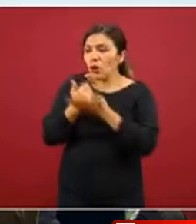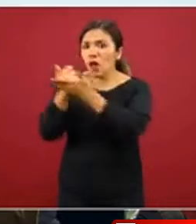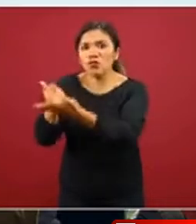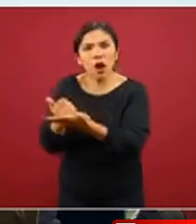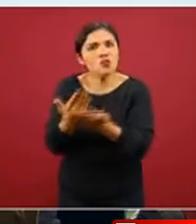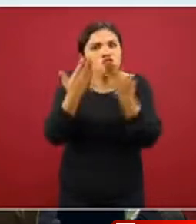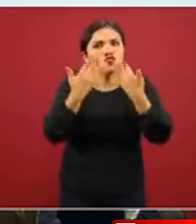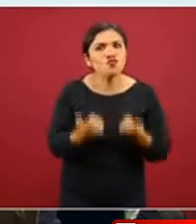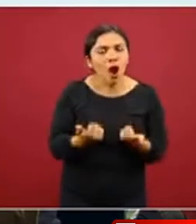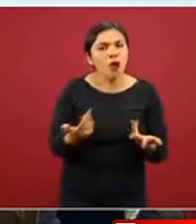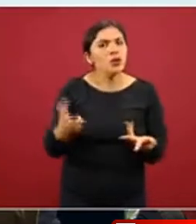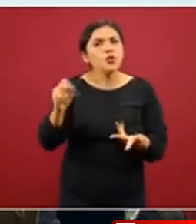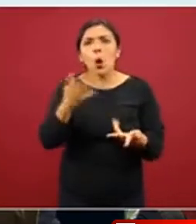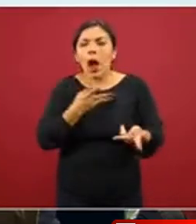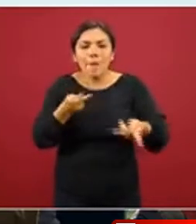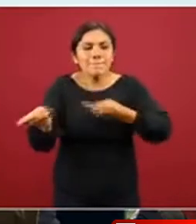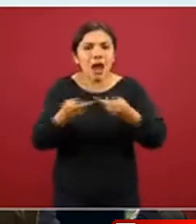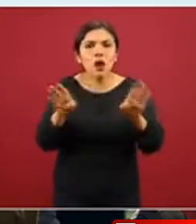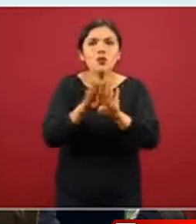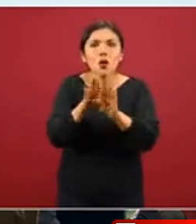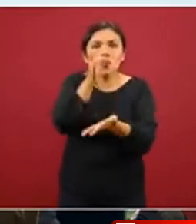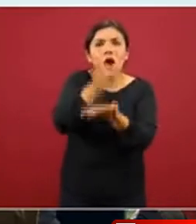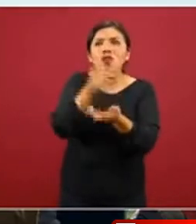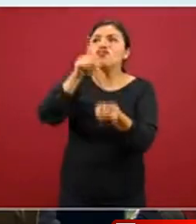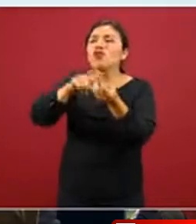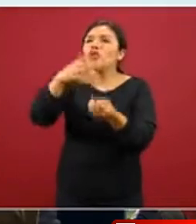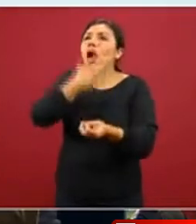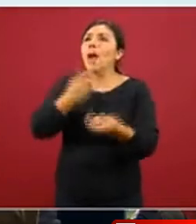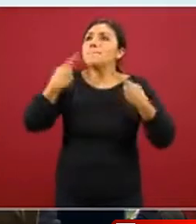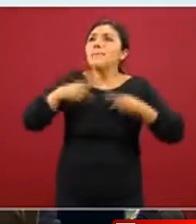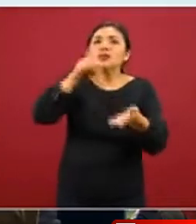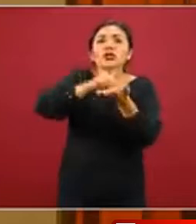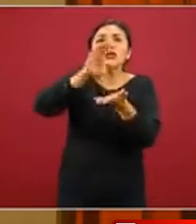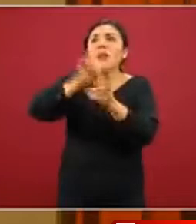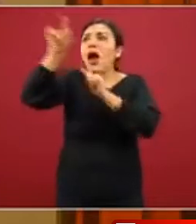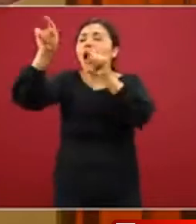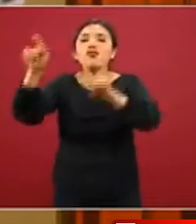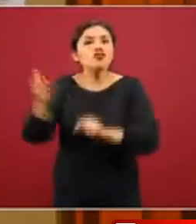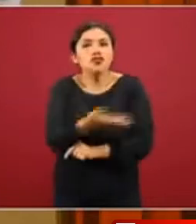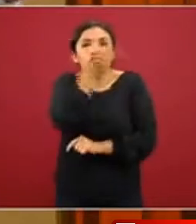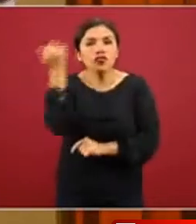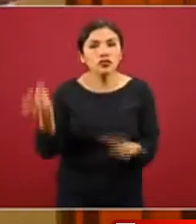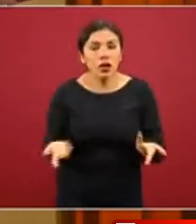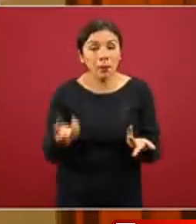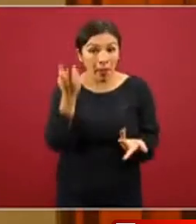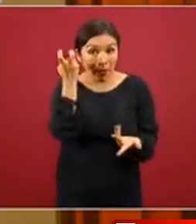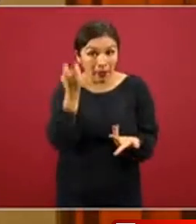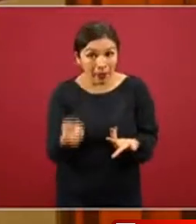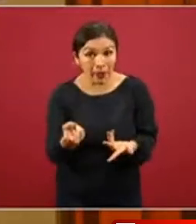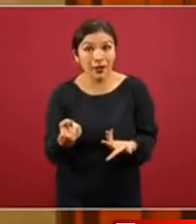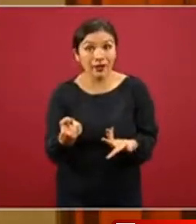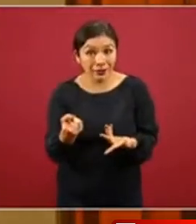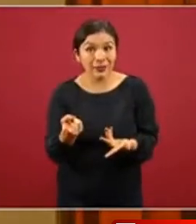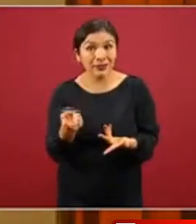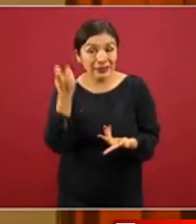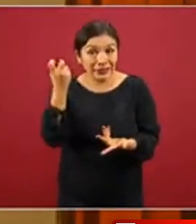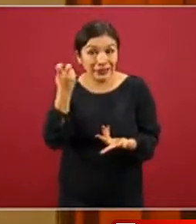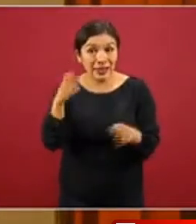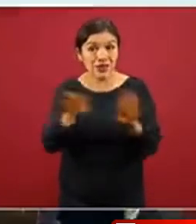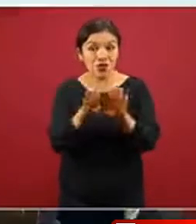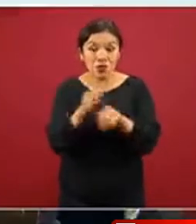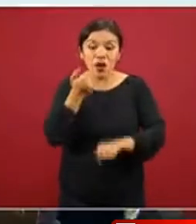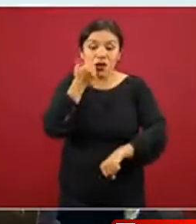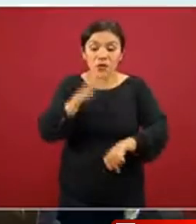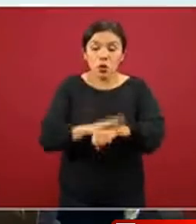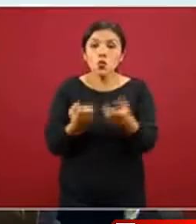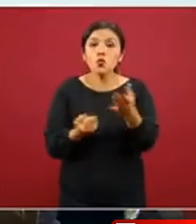no tenían protocolos para detectar dónde estaban las personas con discapacidad y este concepto de esta